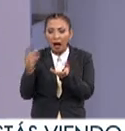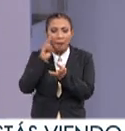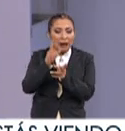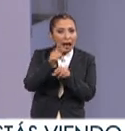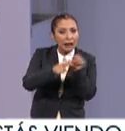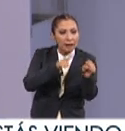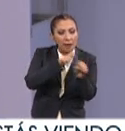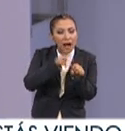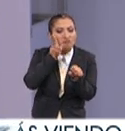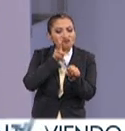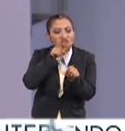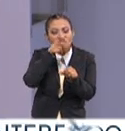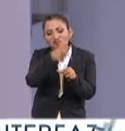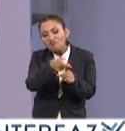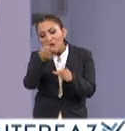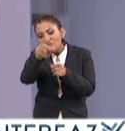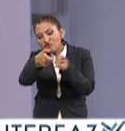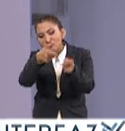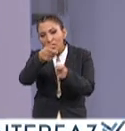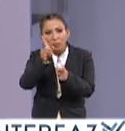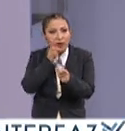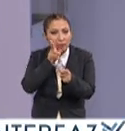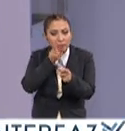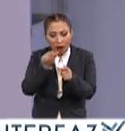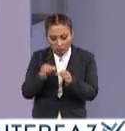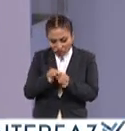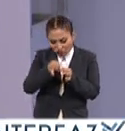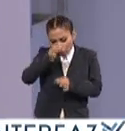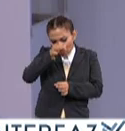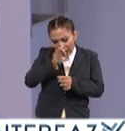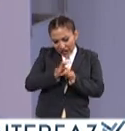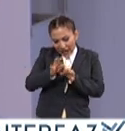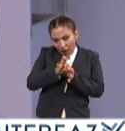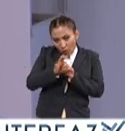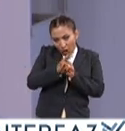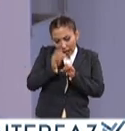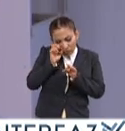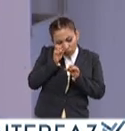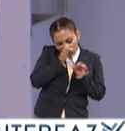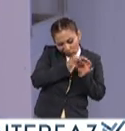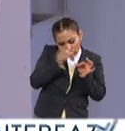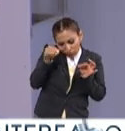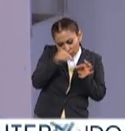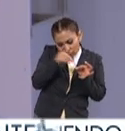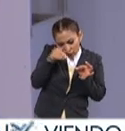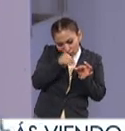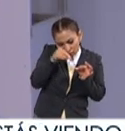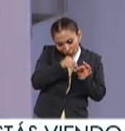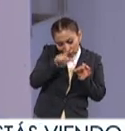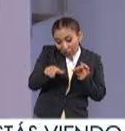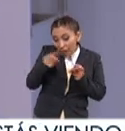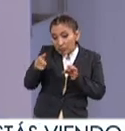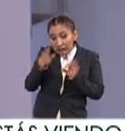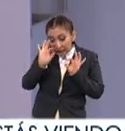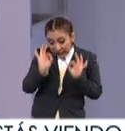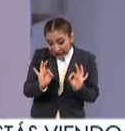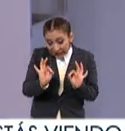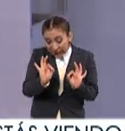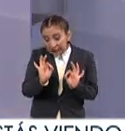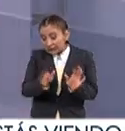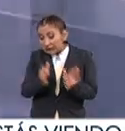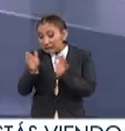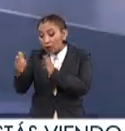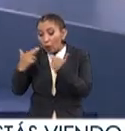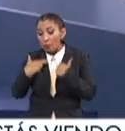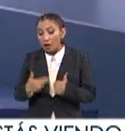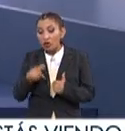modelos animales, hay que probar in vitro con células en cultivo y ya después hay que probar en humanos. Para esto hay que pasar